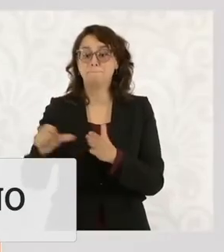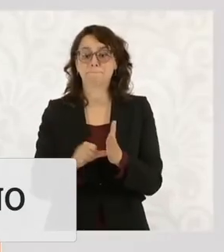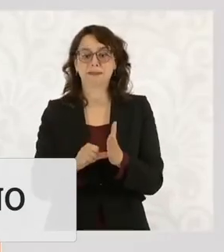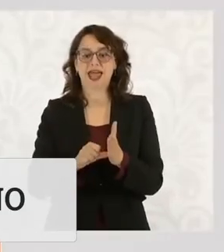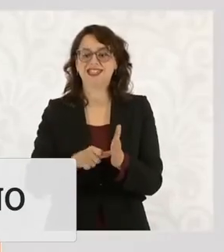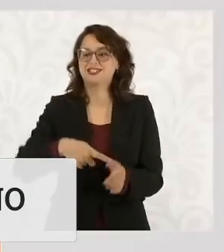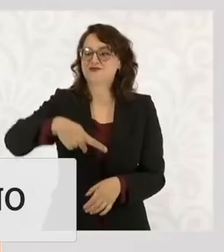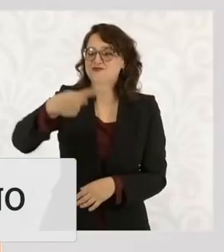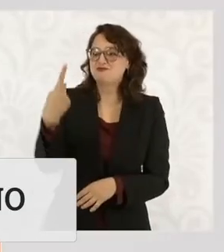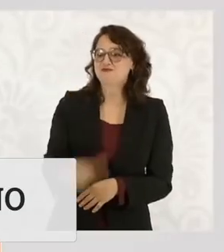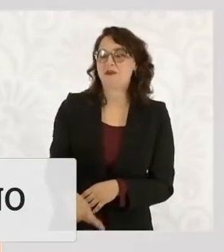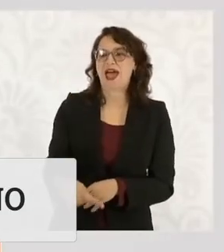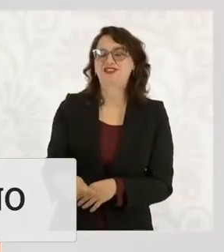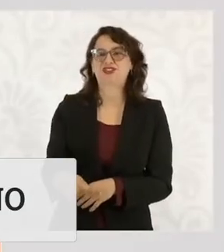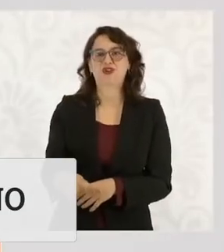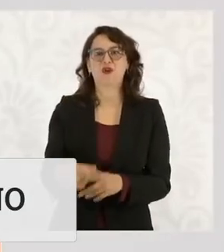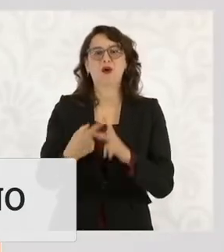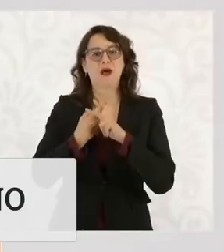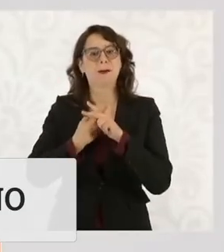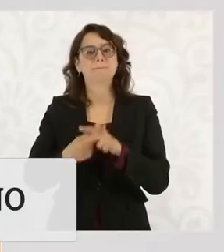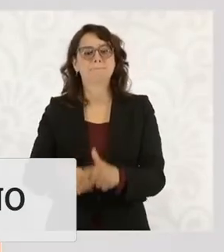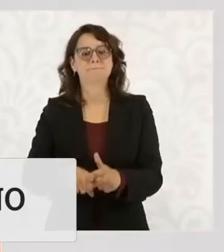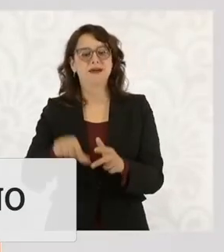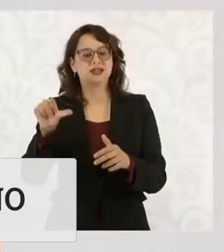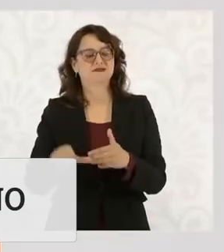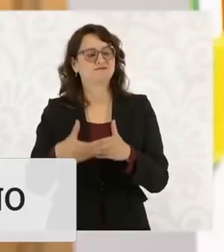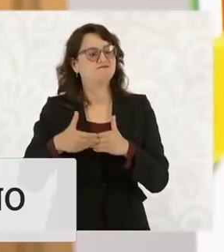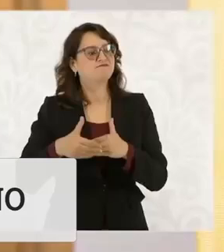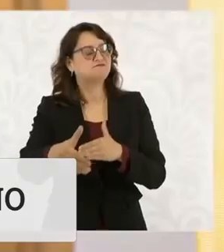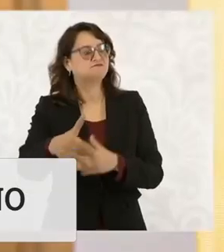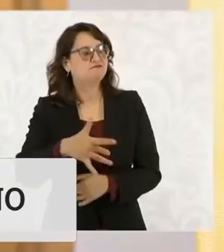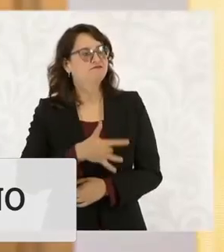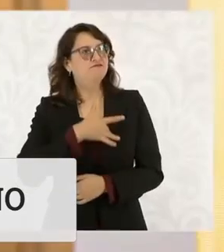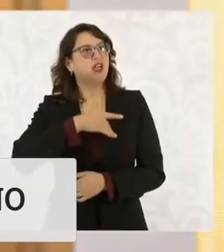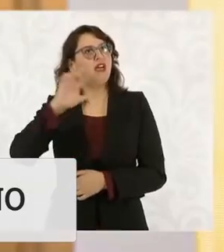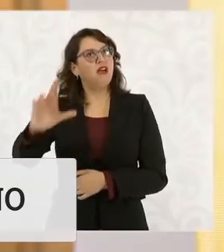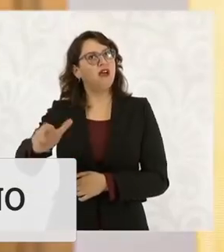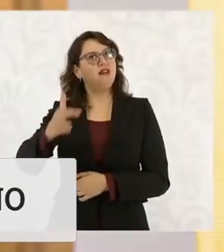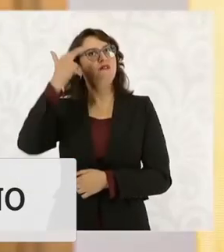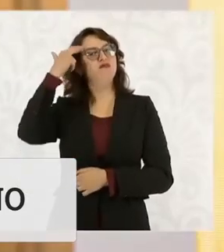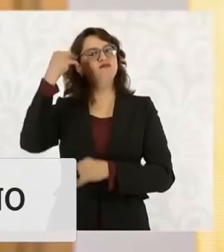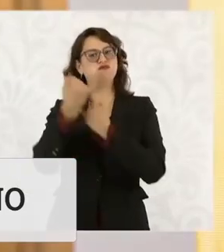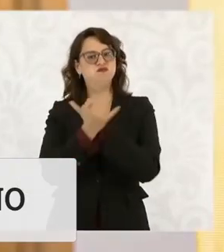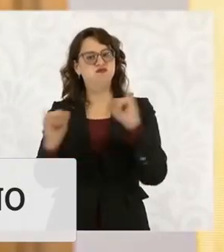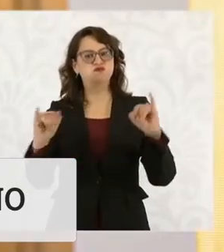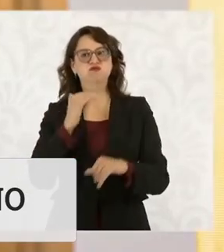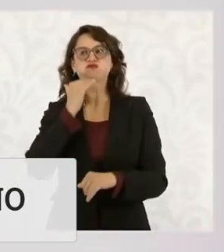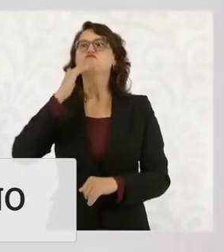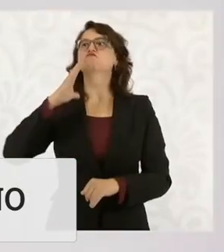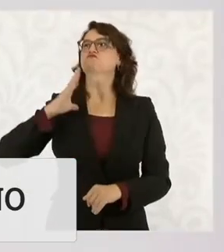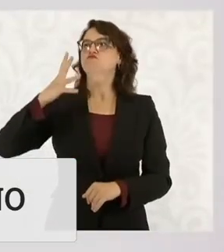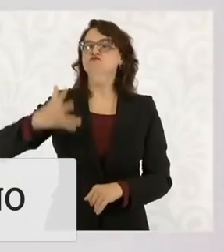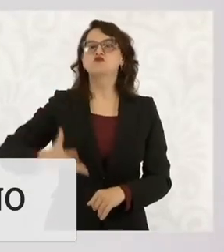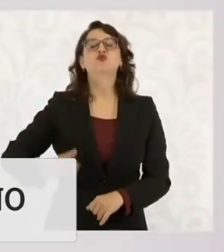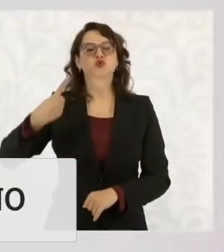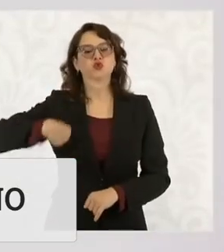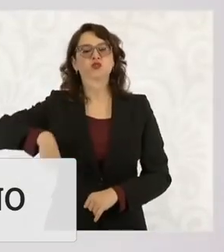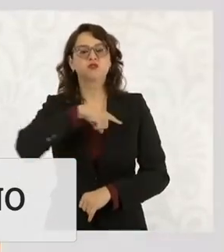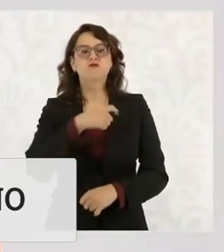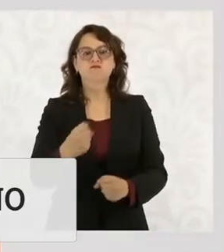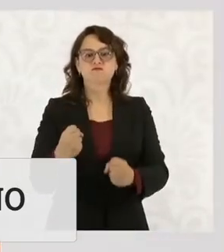patria, cuando conmemoramos con orgullo nuestra independencia, decimos con fuerza y